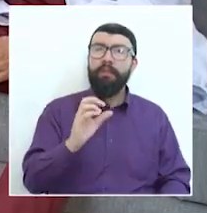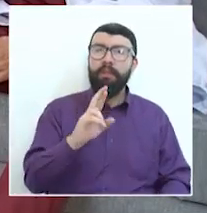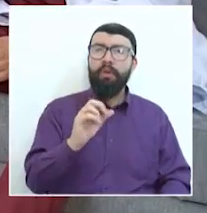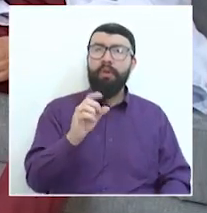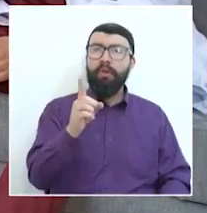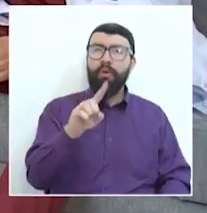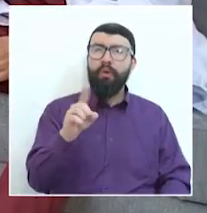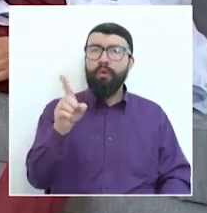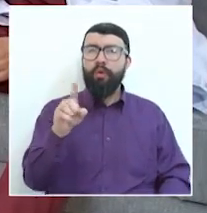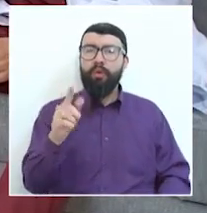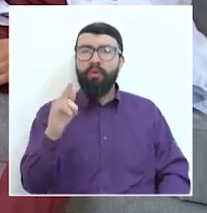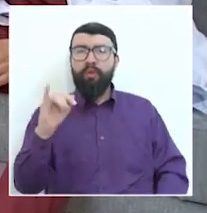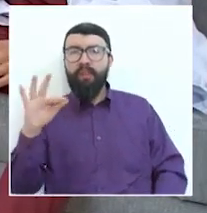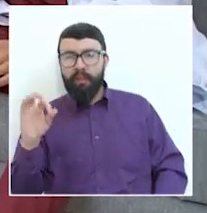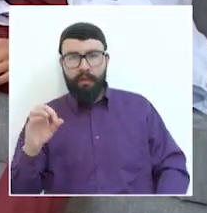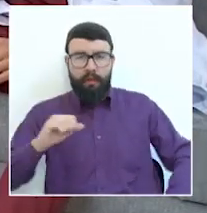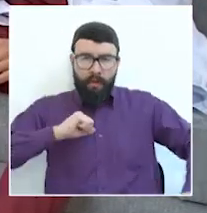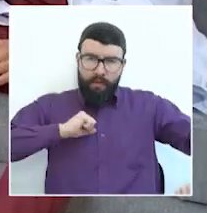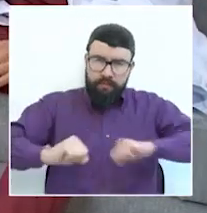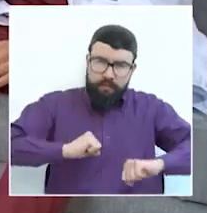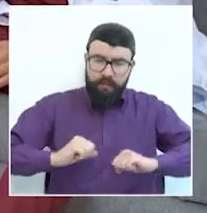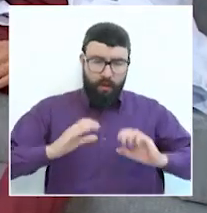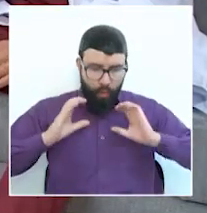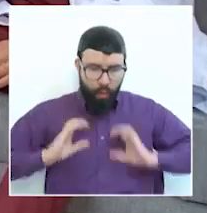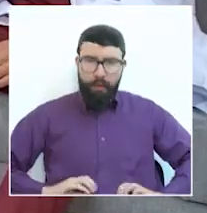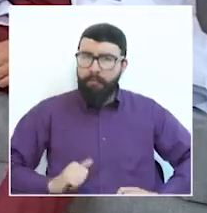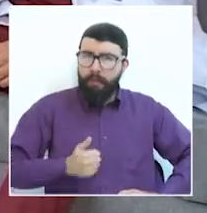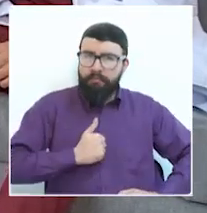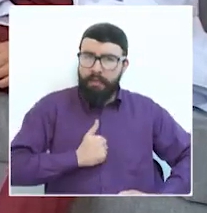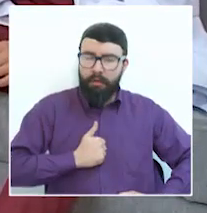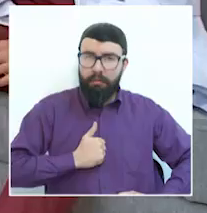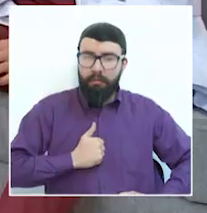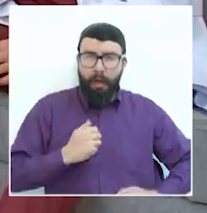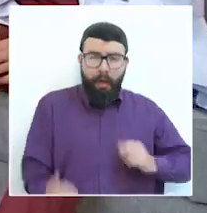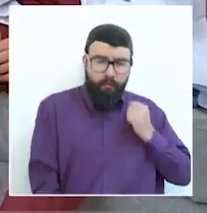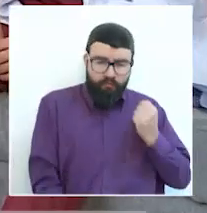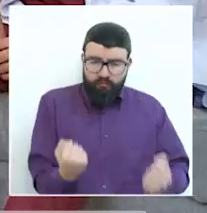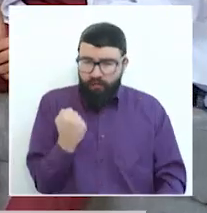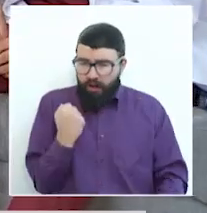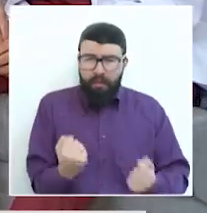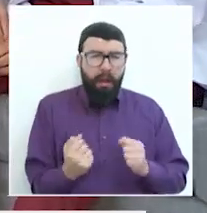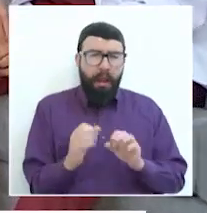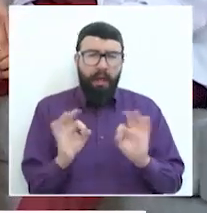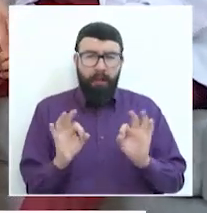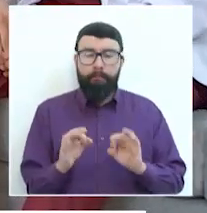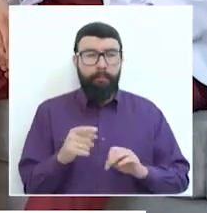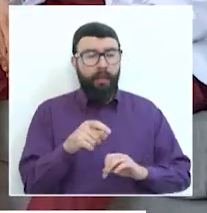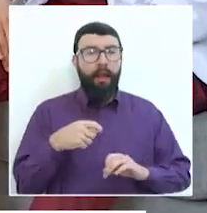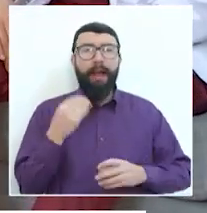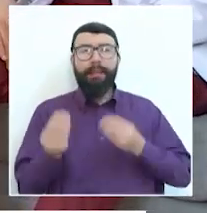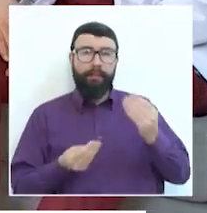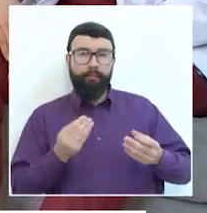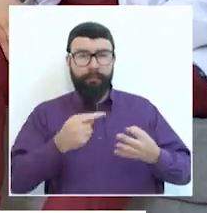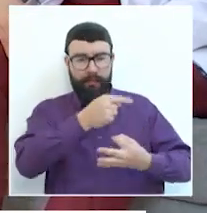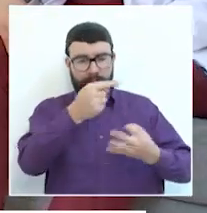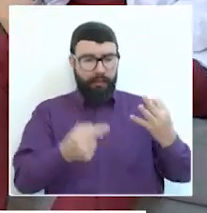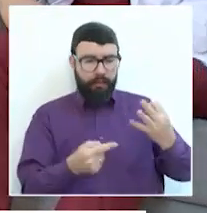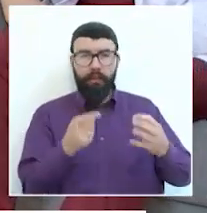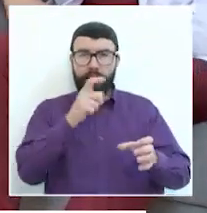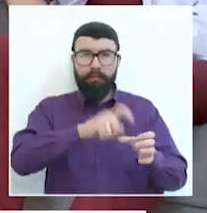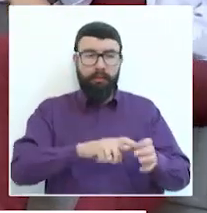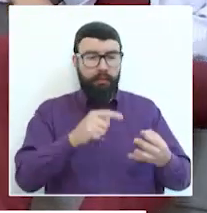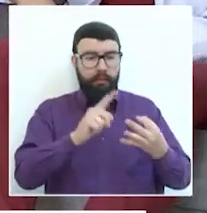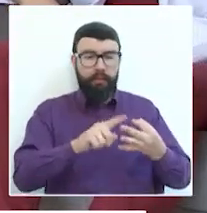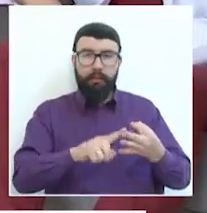como entrenamiento funcional, ¿cierto? En el CrossFit cogemos 3 disciplinas que tienen bastante antigüedad, que son